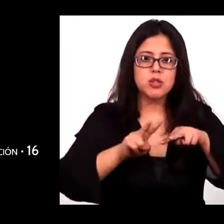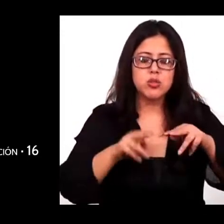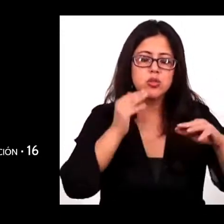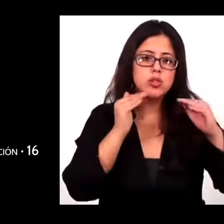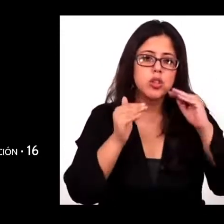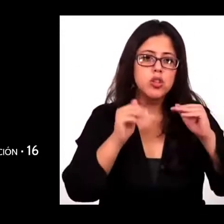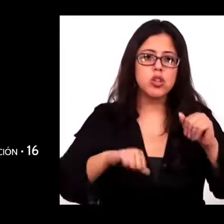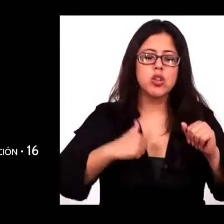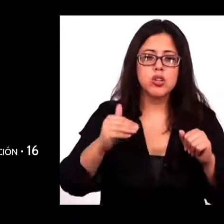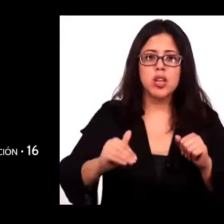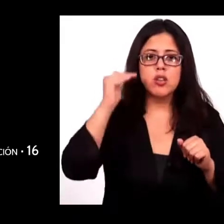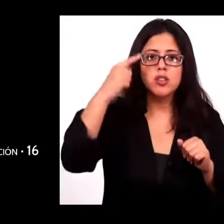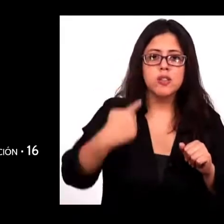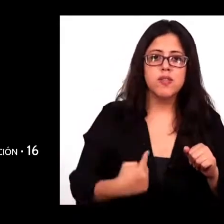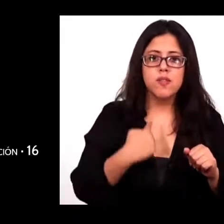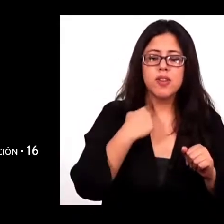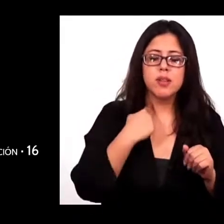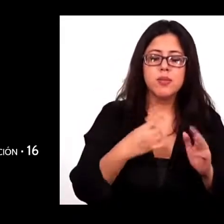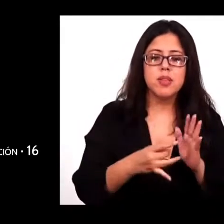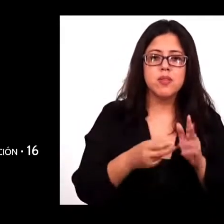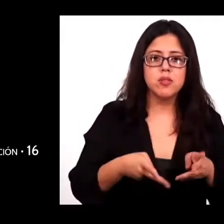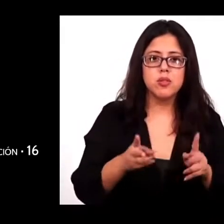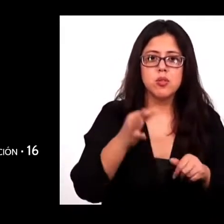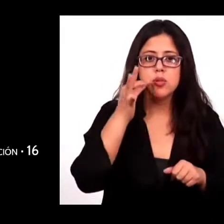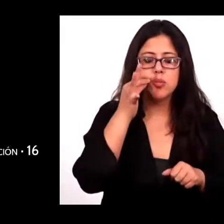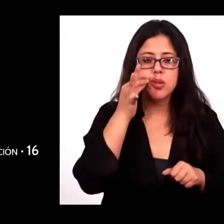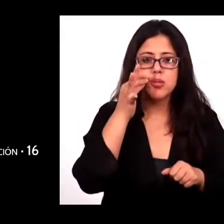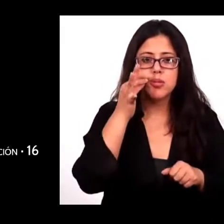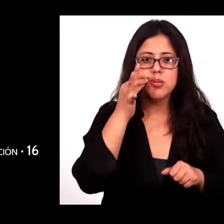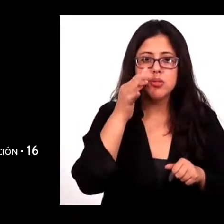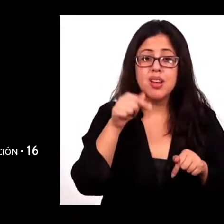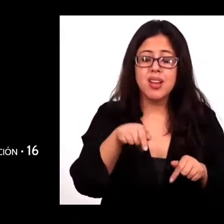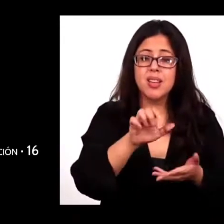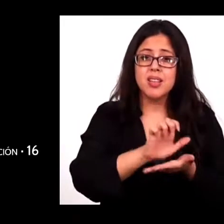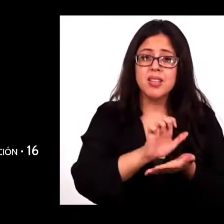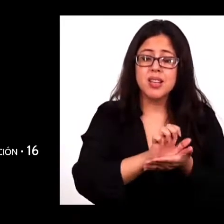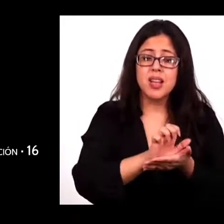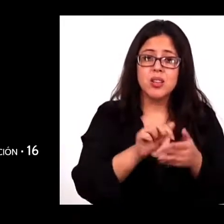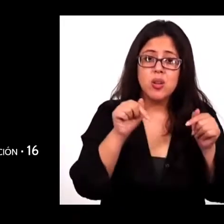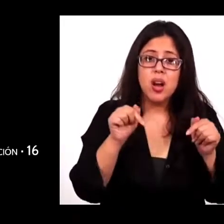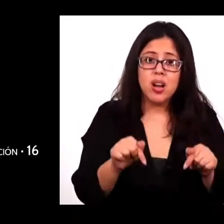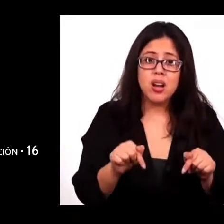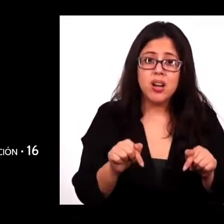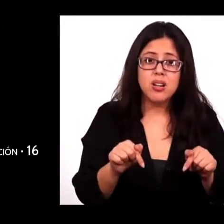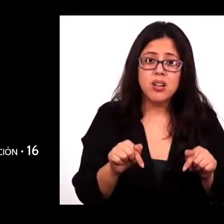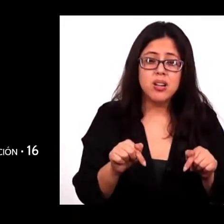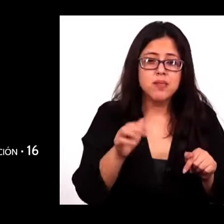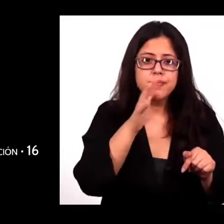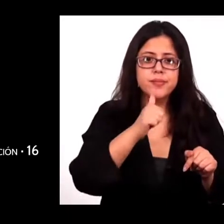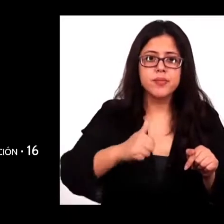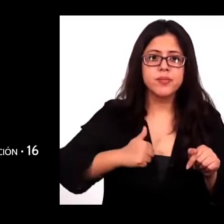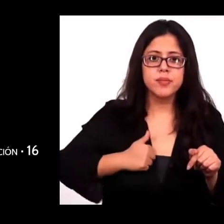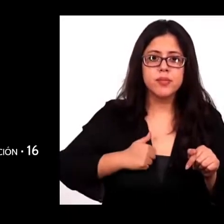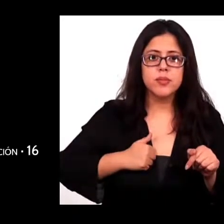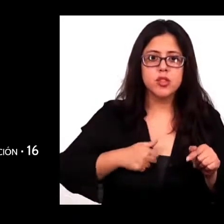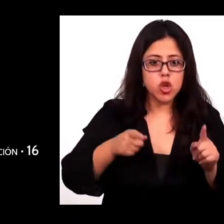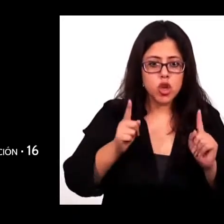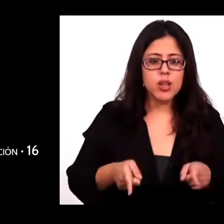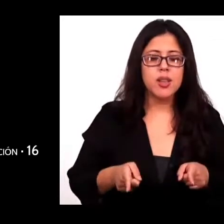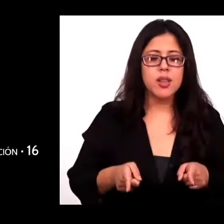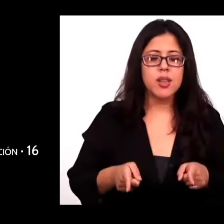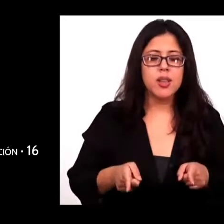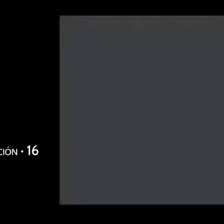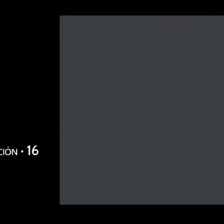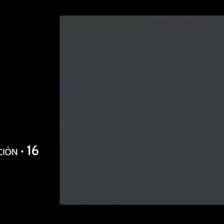y adolescentes víctimas de violación a los derechos humanos. El Estado acá, lisa y llanamente, no ha cumplido con su deber.